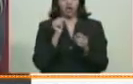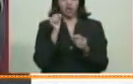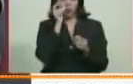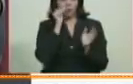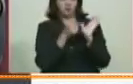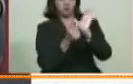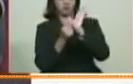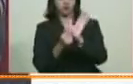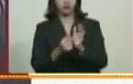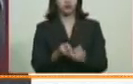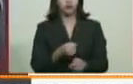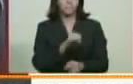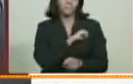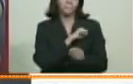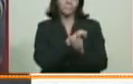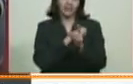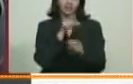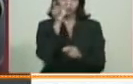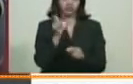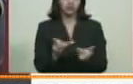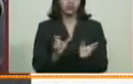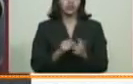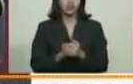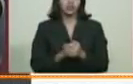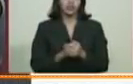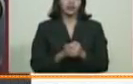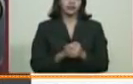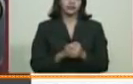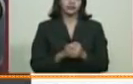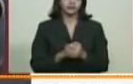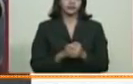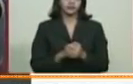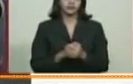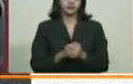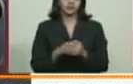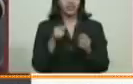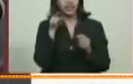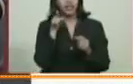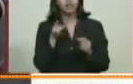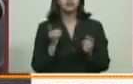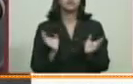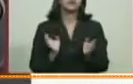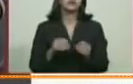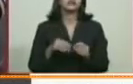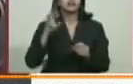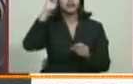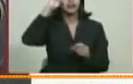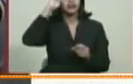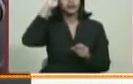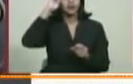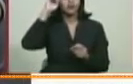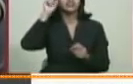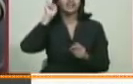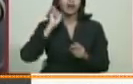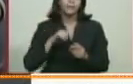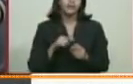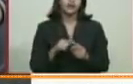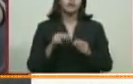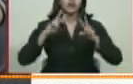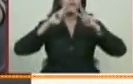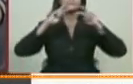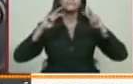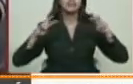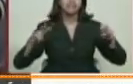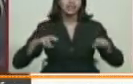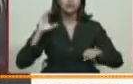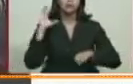Que además están haciendo su trabajo. Y criminalizarlo, él, por dicha razón, está siendo también objeto de una investigación penal